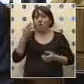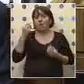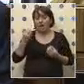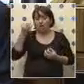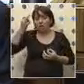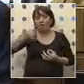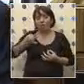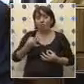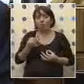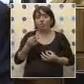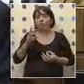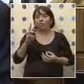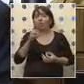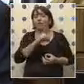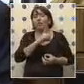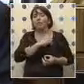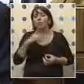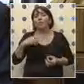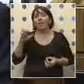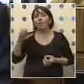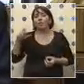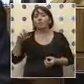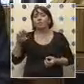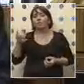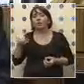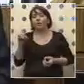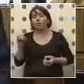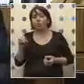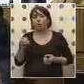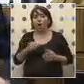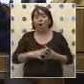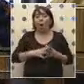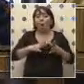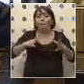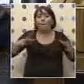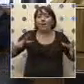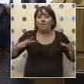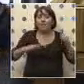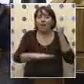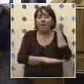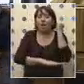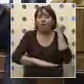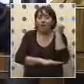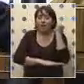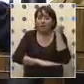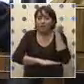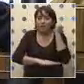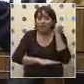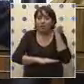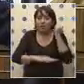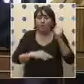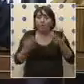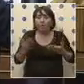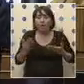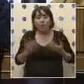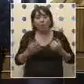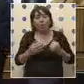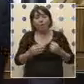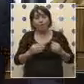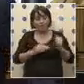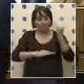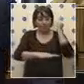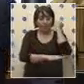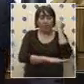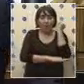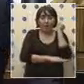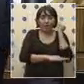Se aumenta la base, también lo ha dicho aquí el ministro. Lo que pasa es que se aumenta, eso sí, la base de manera artificial. Porque pasa de una